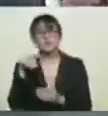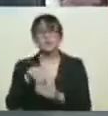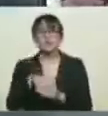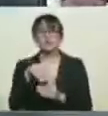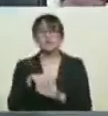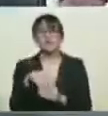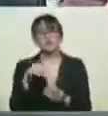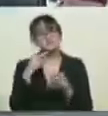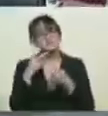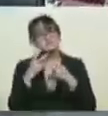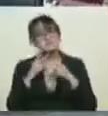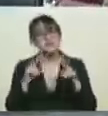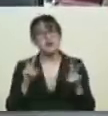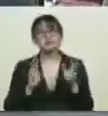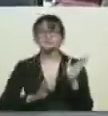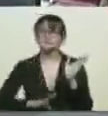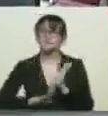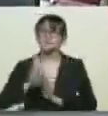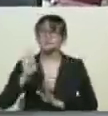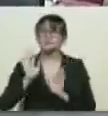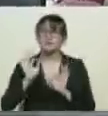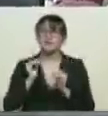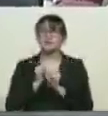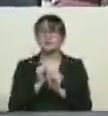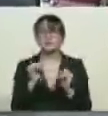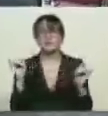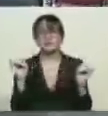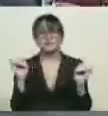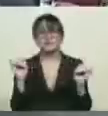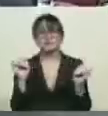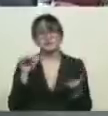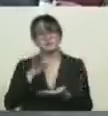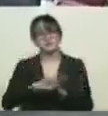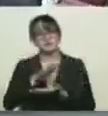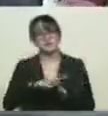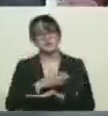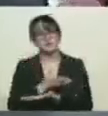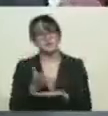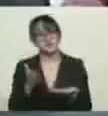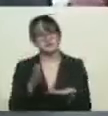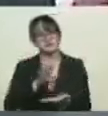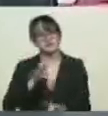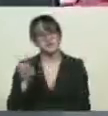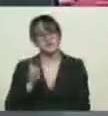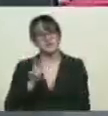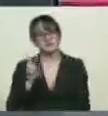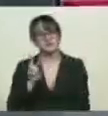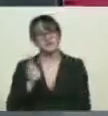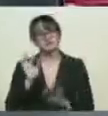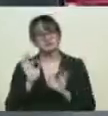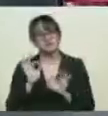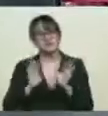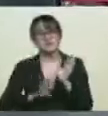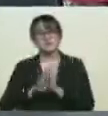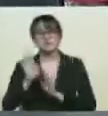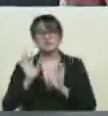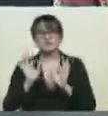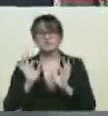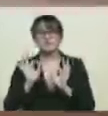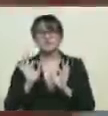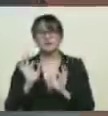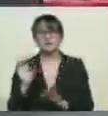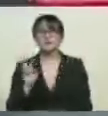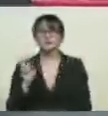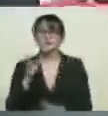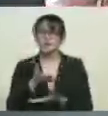por la paz, por la prosperidad, por la independencia, por la tranquilidad, por nuestra Venezuela. ¡Vamos Venezuela a votar el 20 de